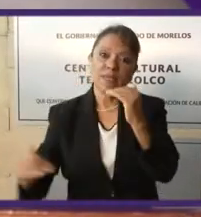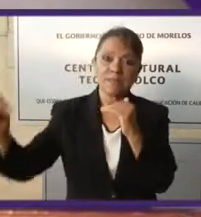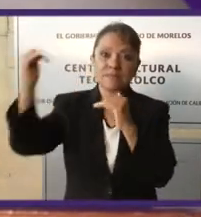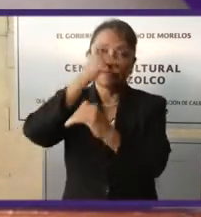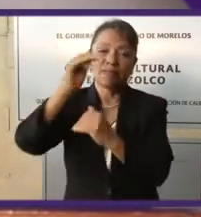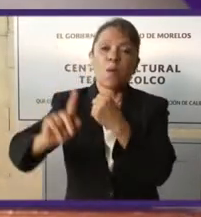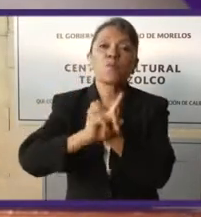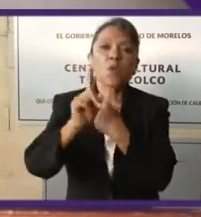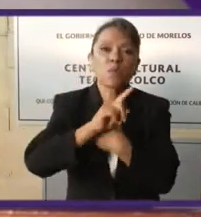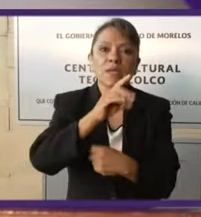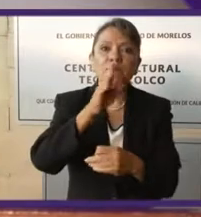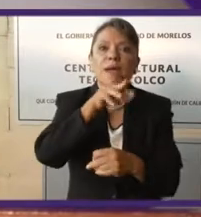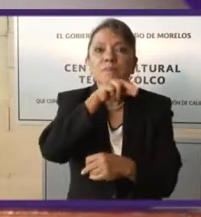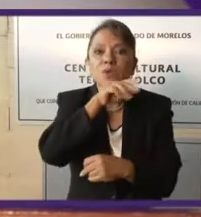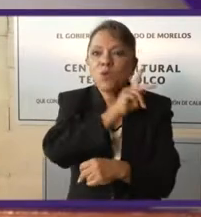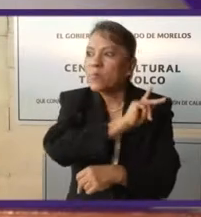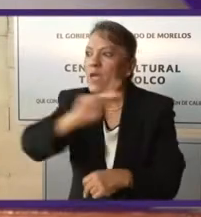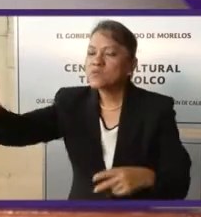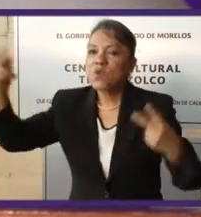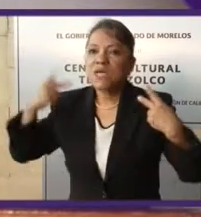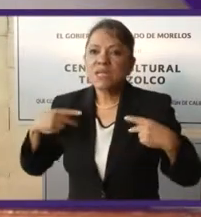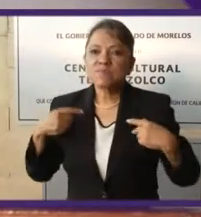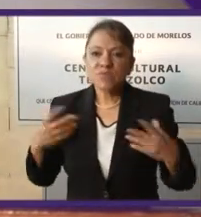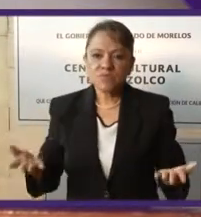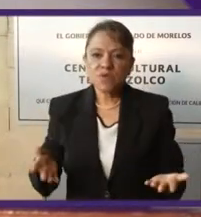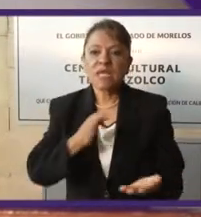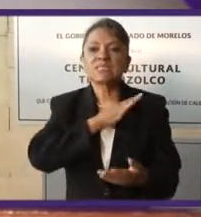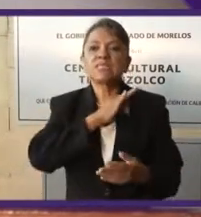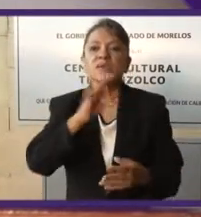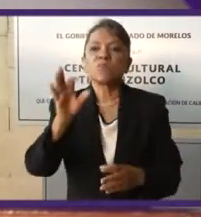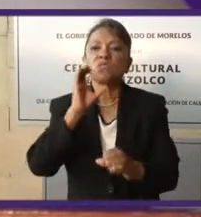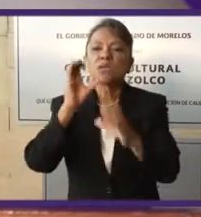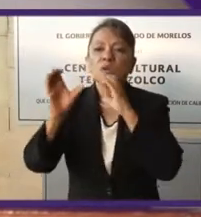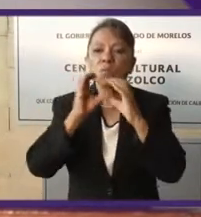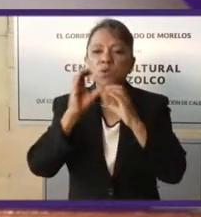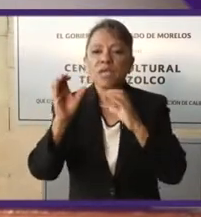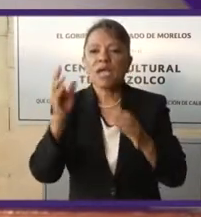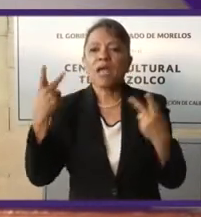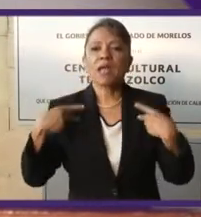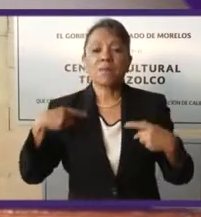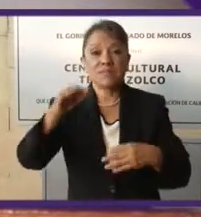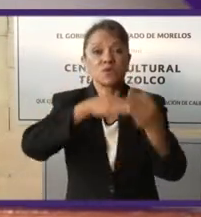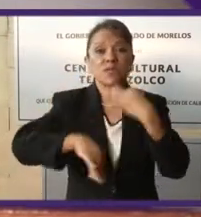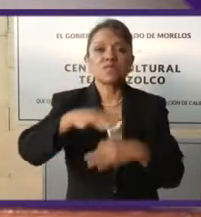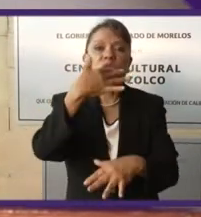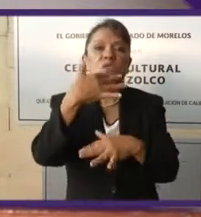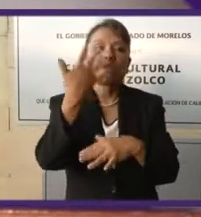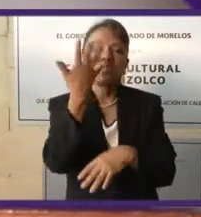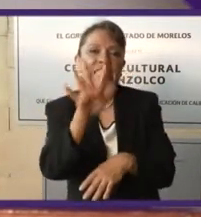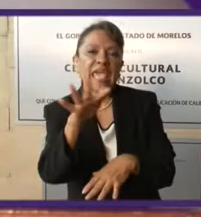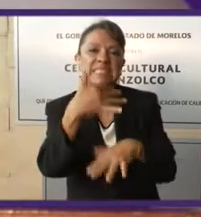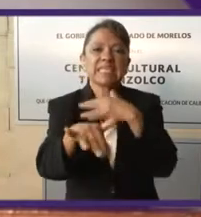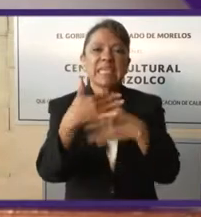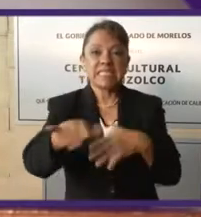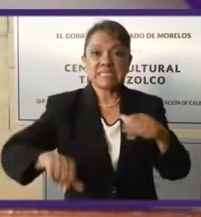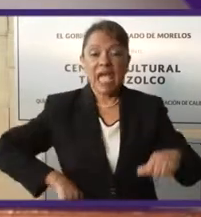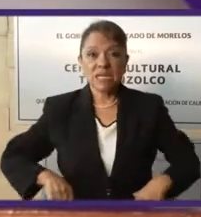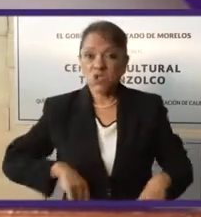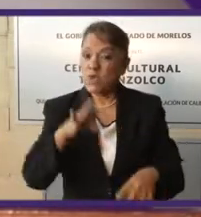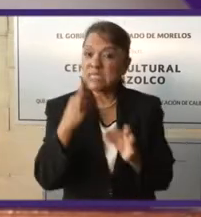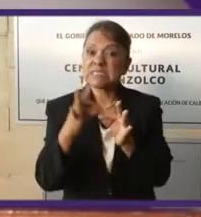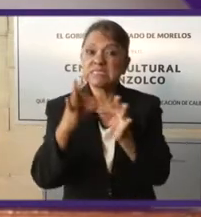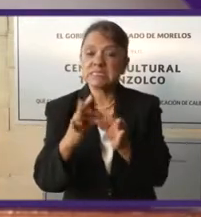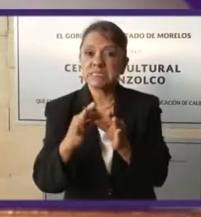discutir y poder comunicarle a la gente en 10, 12, 15 acciones concretas qué vamos a hacer